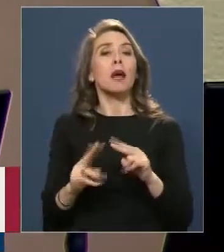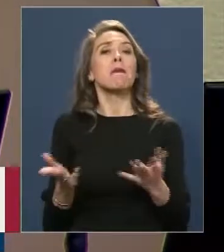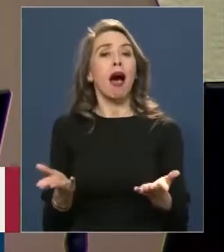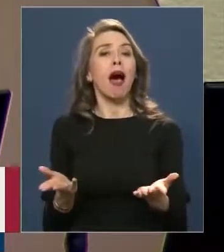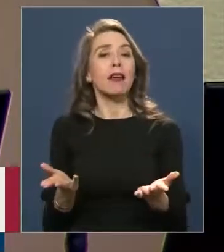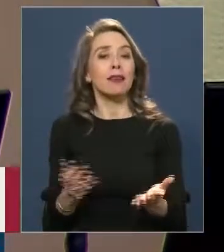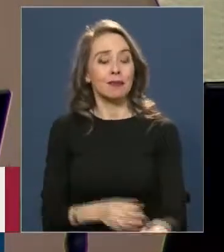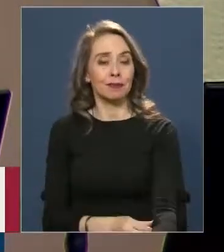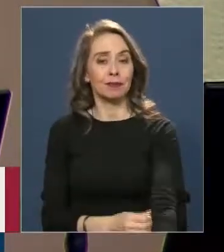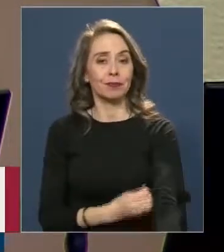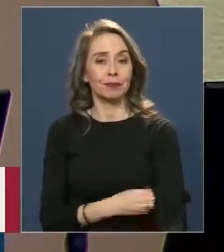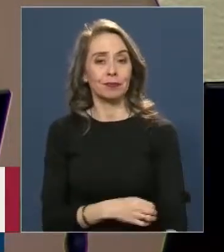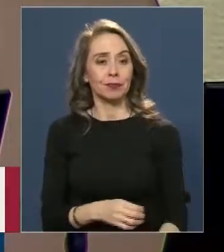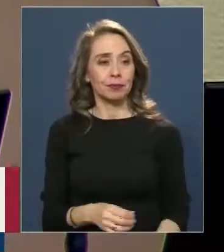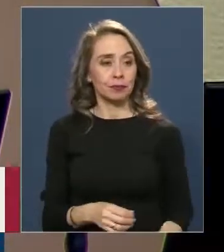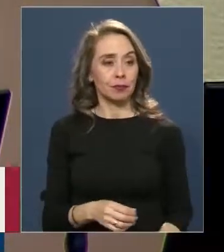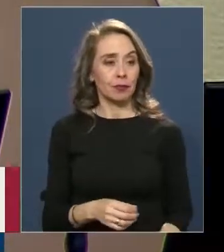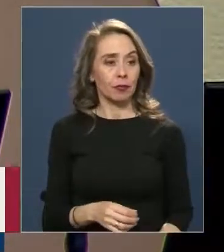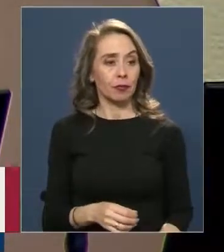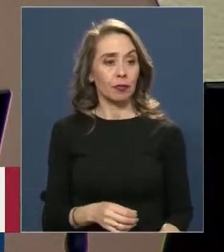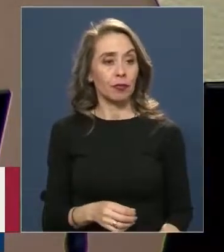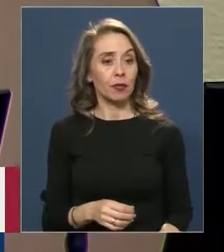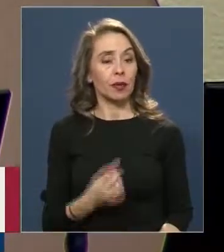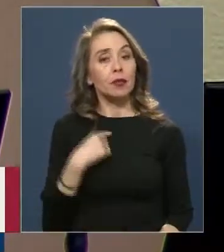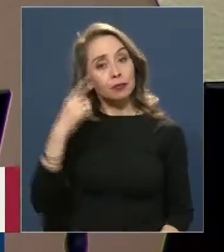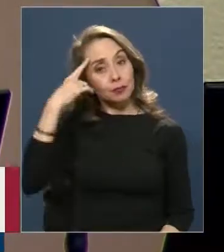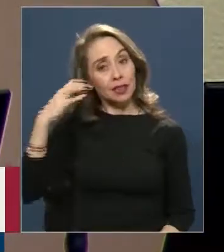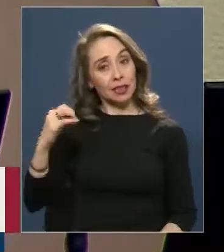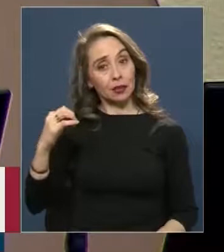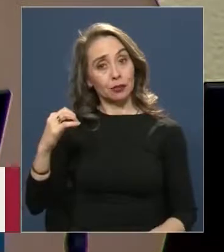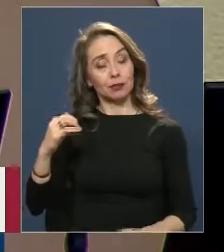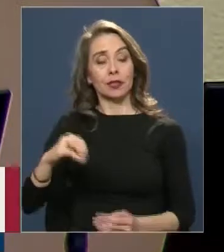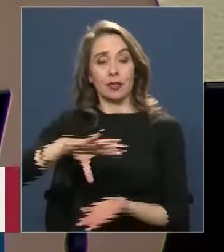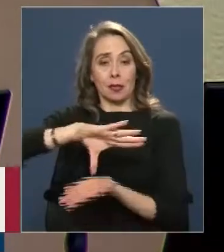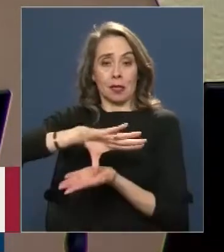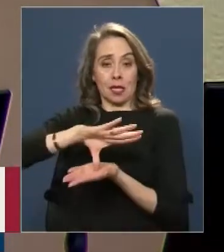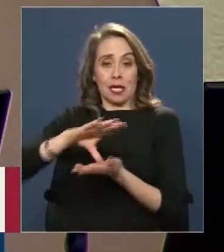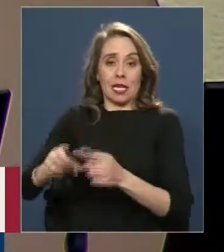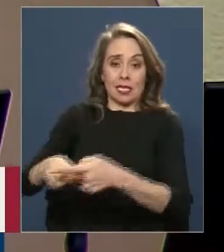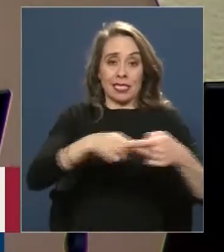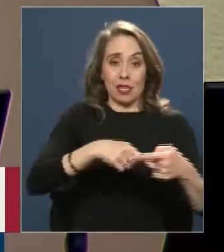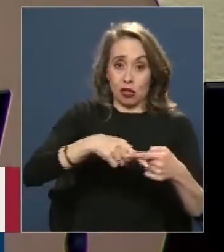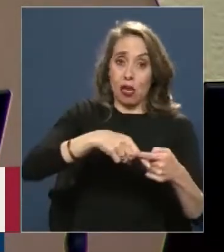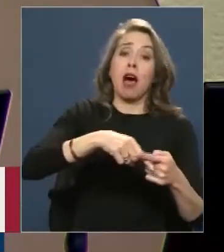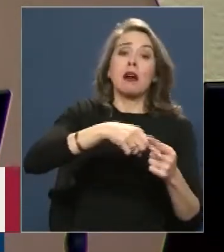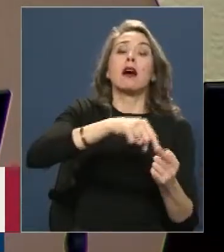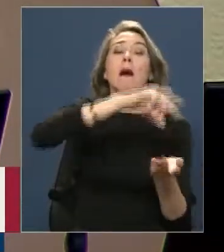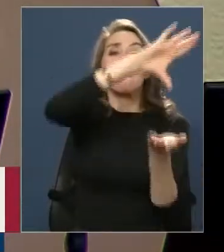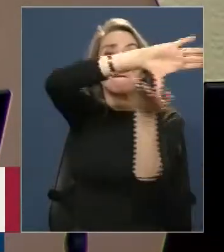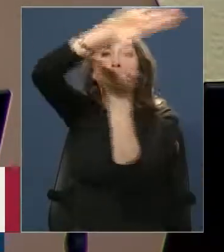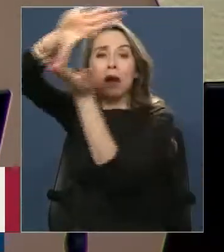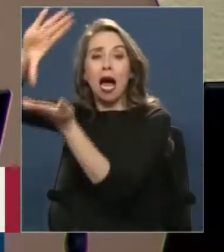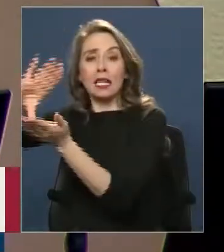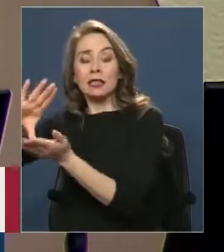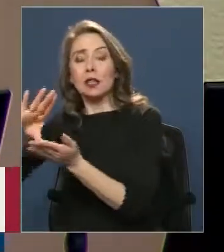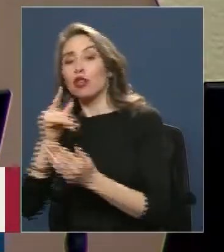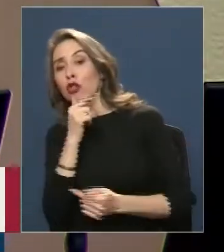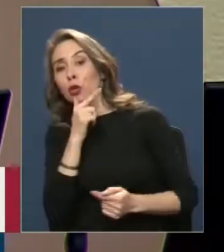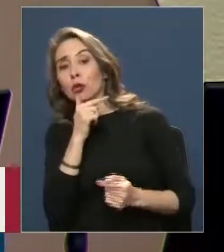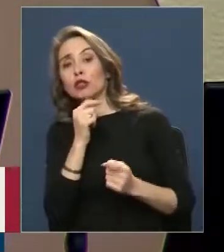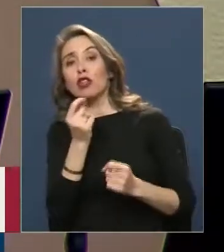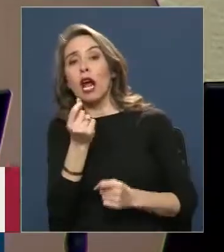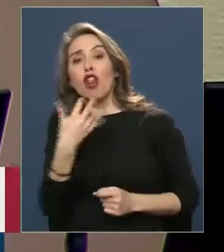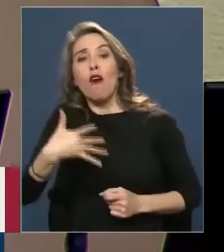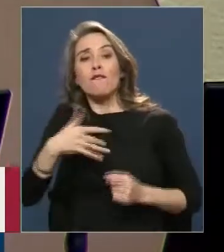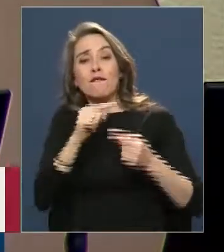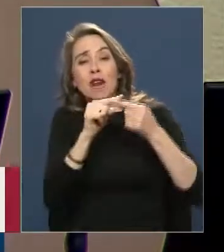Y por eso creo que en una sociedad, en países donde se ponen en cuestión los valores más fundamentales de